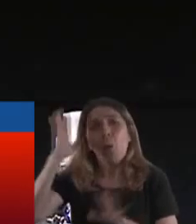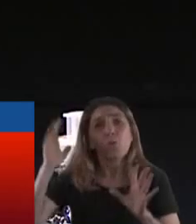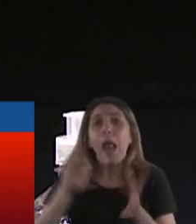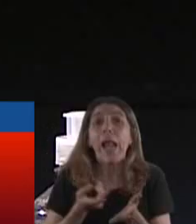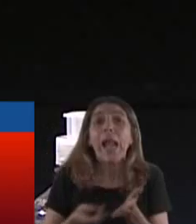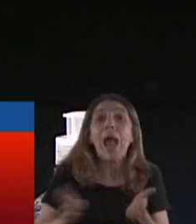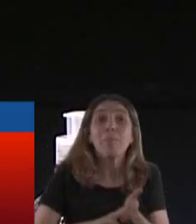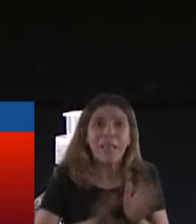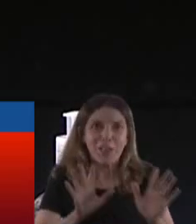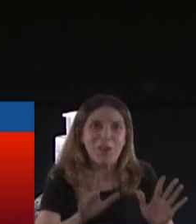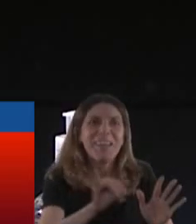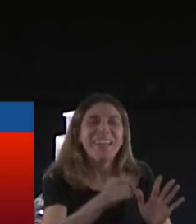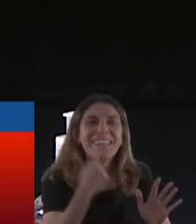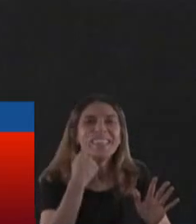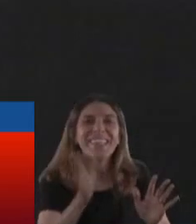Vuelvo